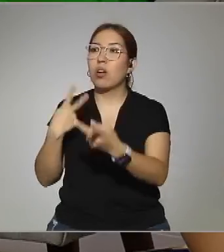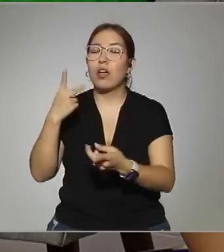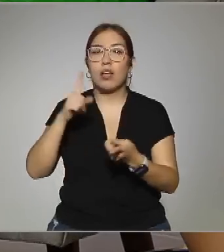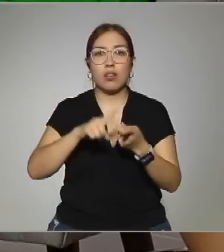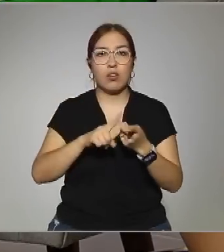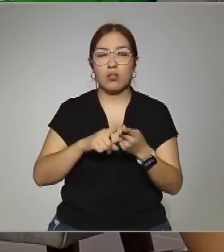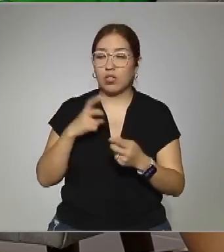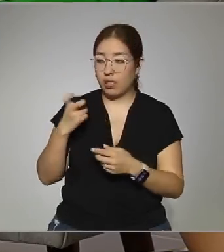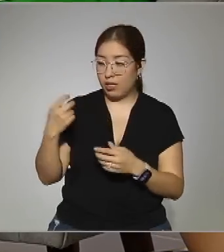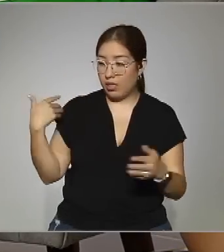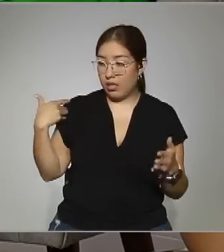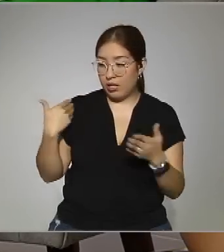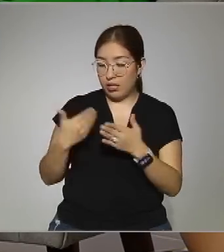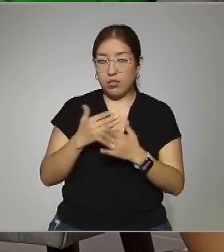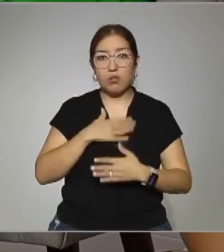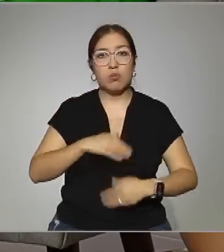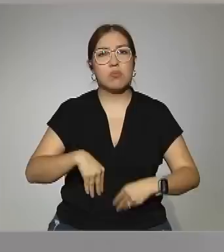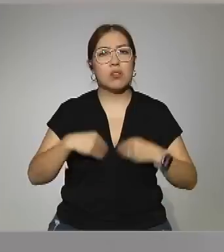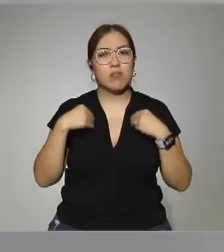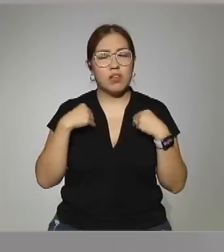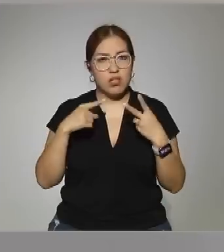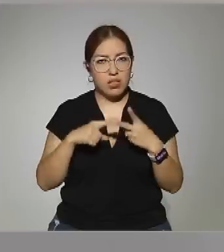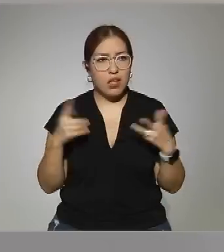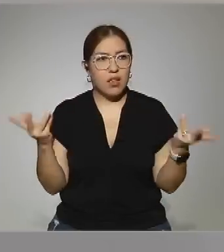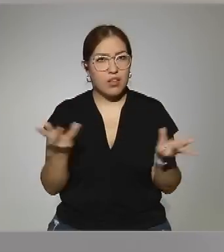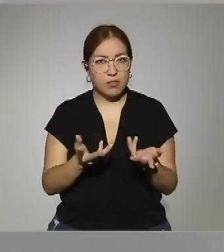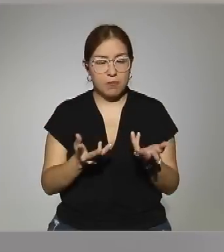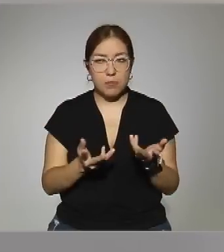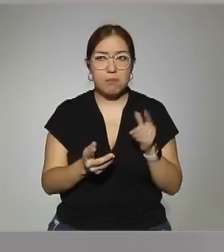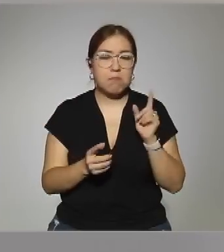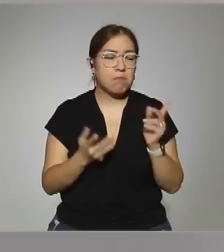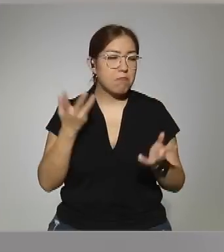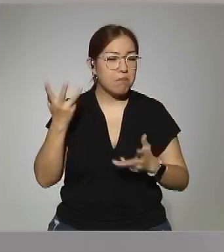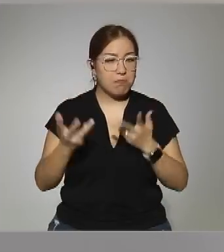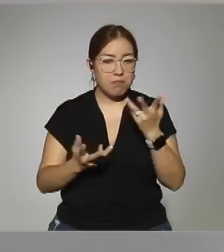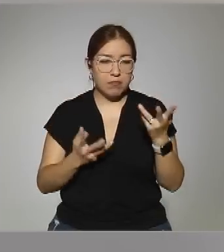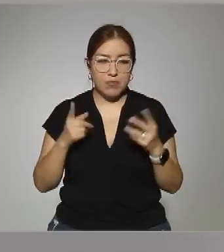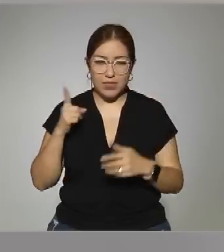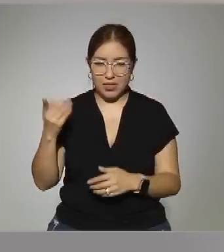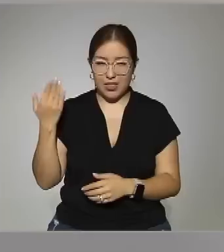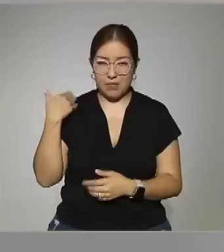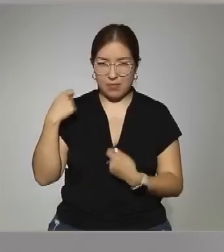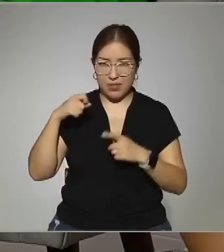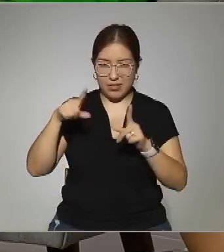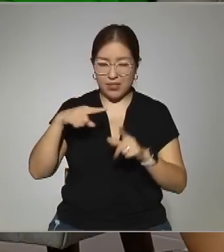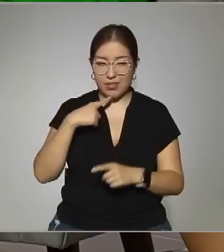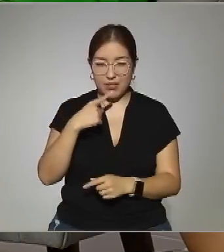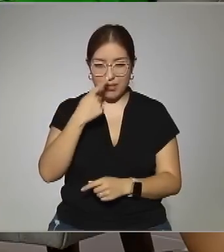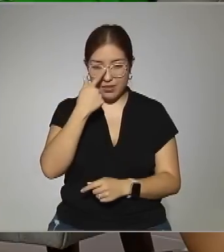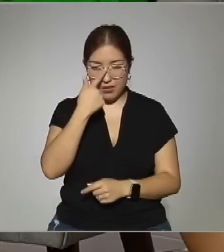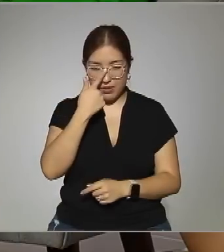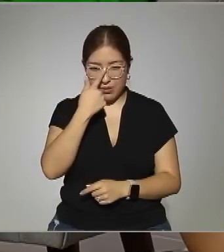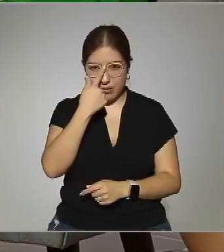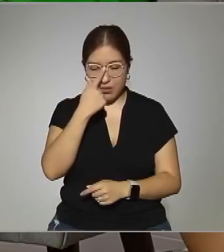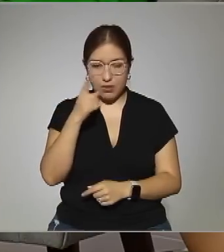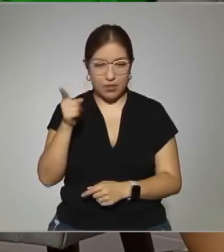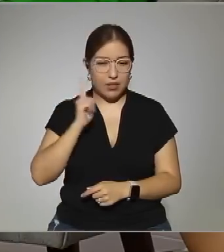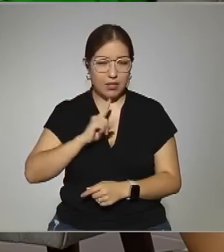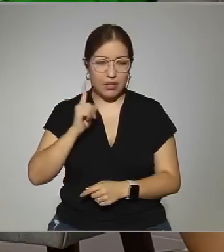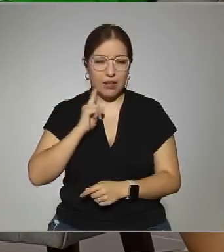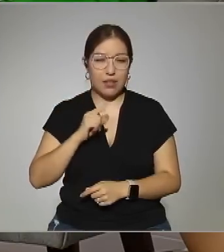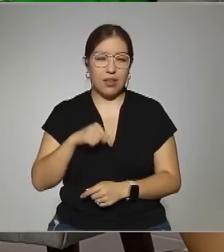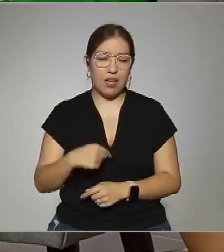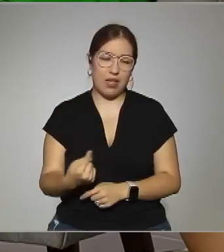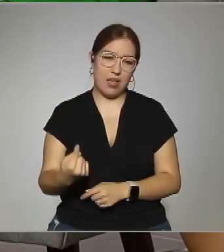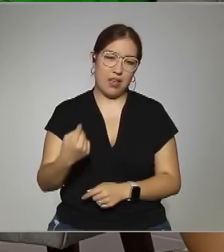que viví, esto fue lo que me conformó. De una u otra manera, en el testimonio decía que no iba como desplazando lo que